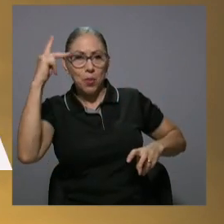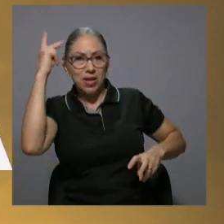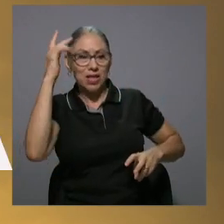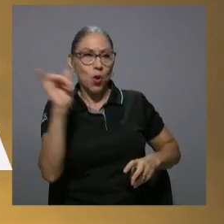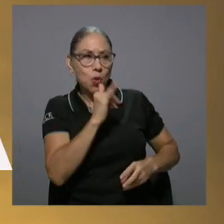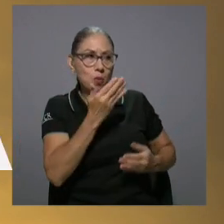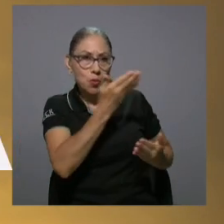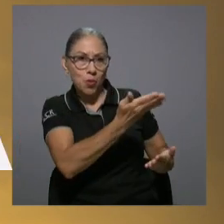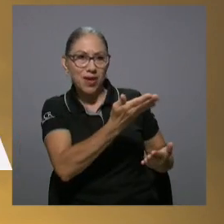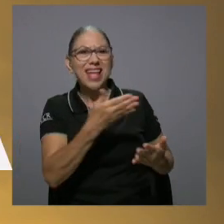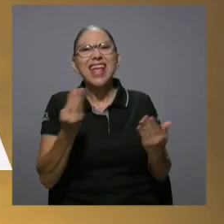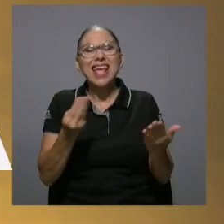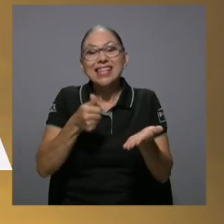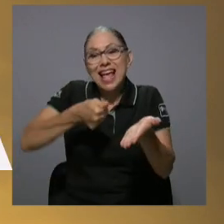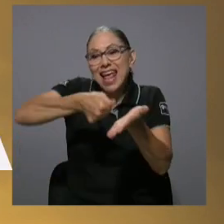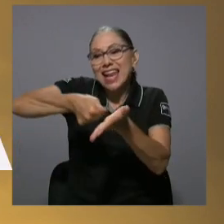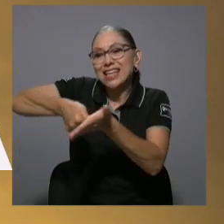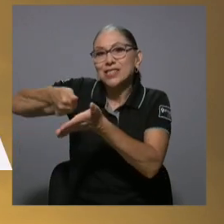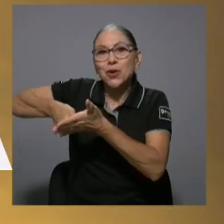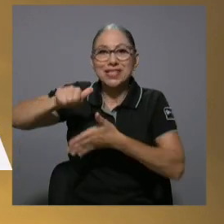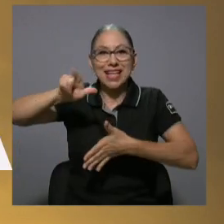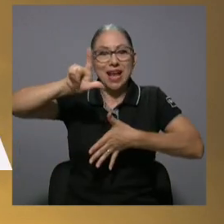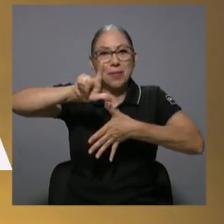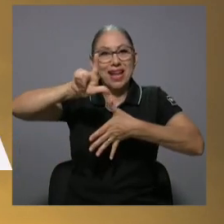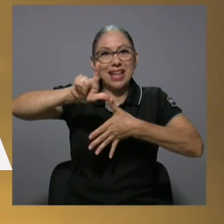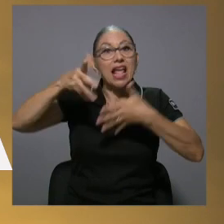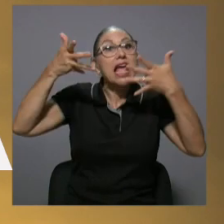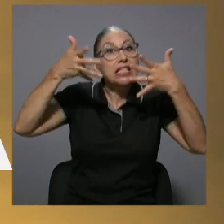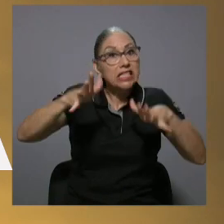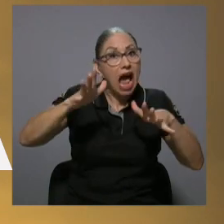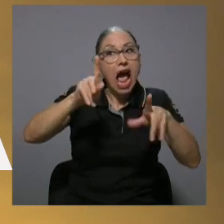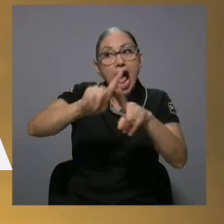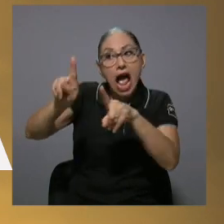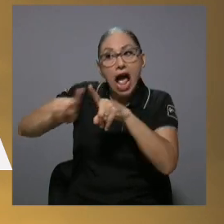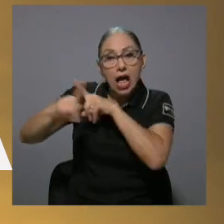las elecciones en América Latina, de las cuales ya han pasado algunas,